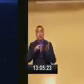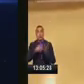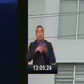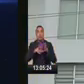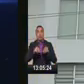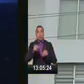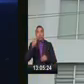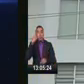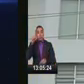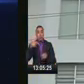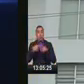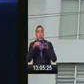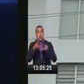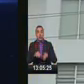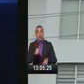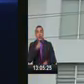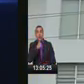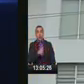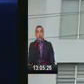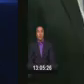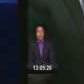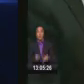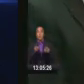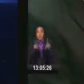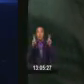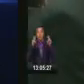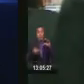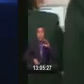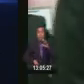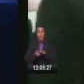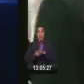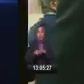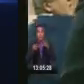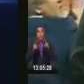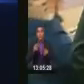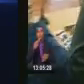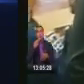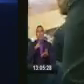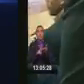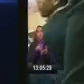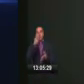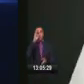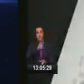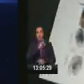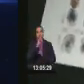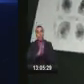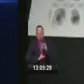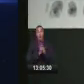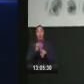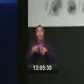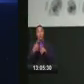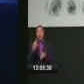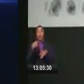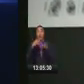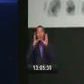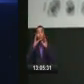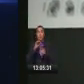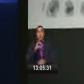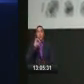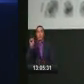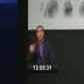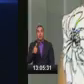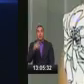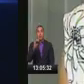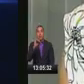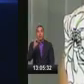peculado cuando era secretario del Agua. Y en el mismo caso de sobornos, también tiene notificación roja desde el 11 de diciembre, Yamil